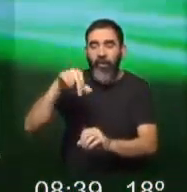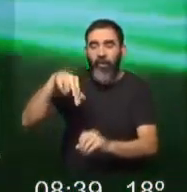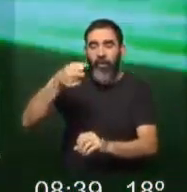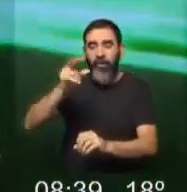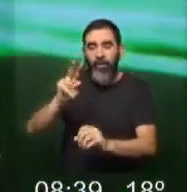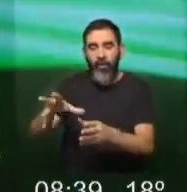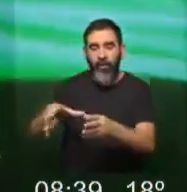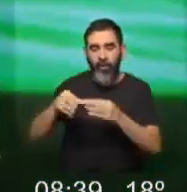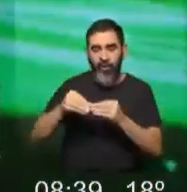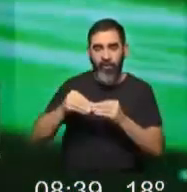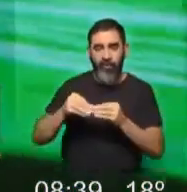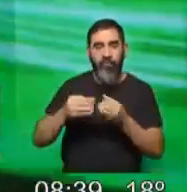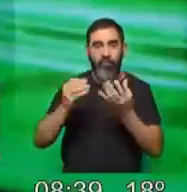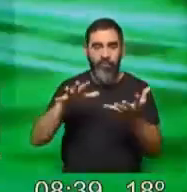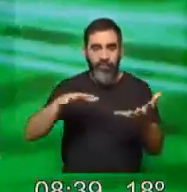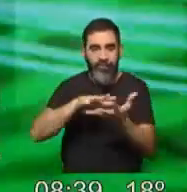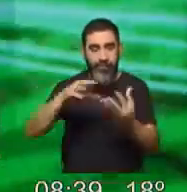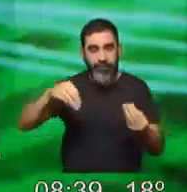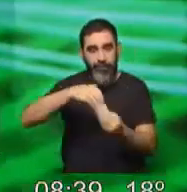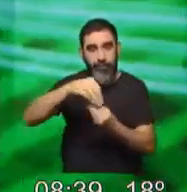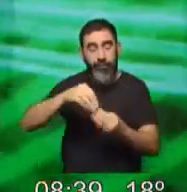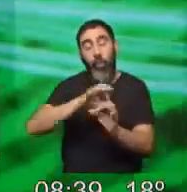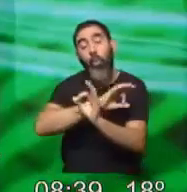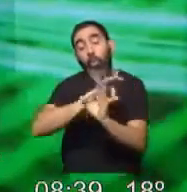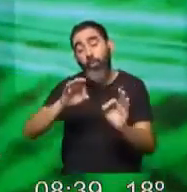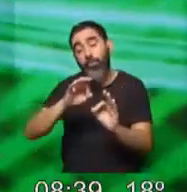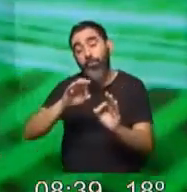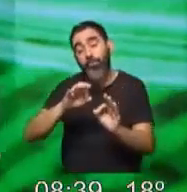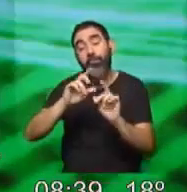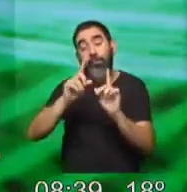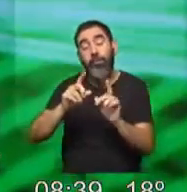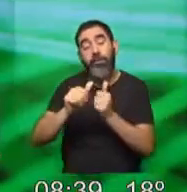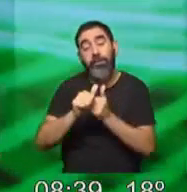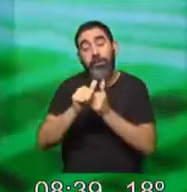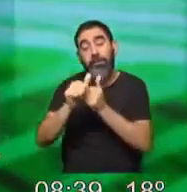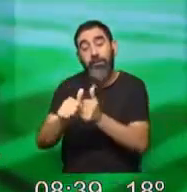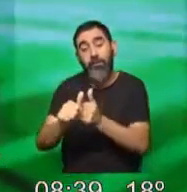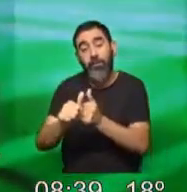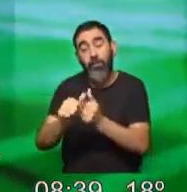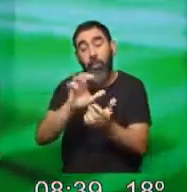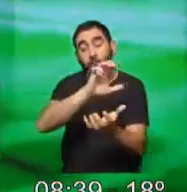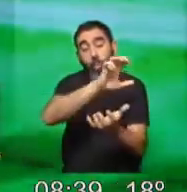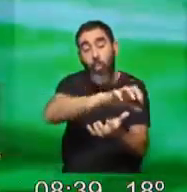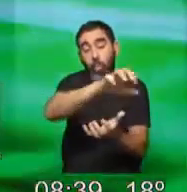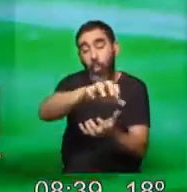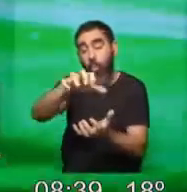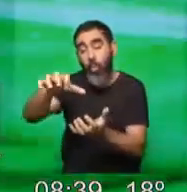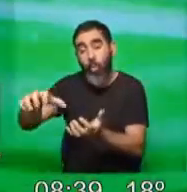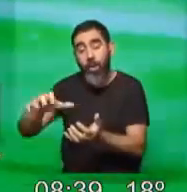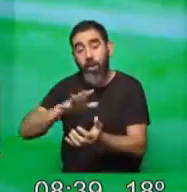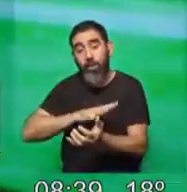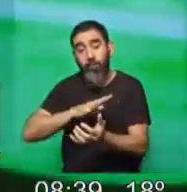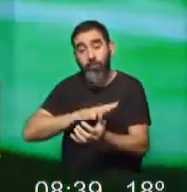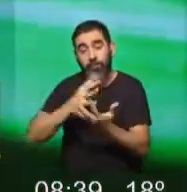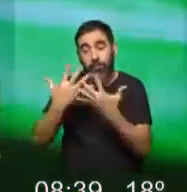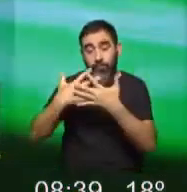tomar en amparo por la situación familiar, u otros en los que los seguimientos vienen a través de lugares donde hay que